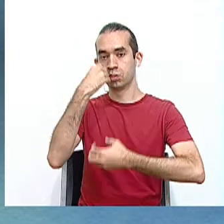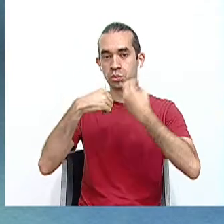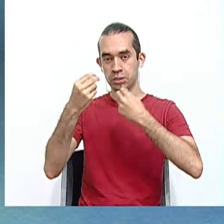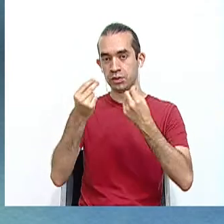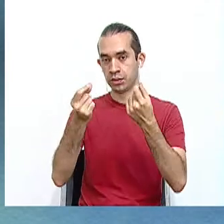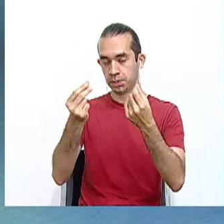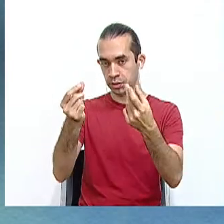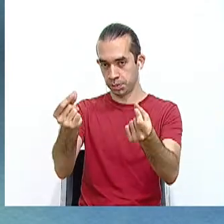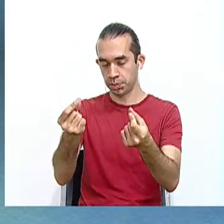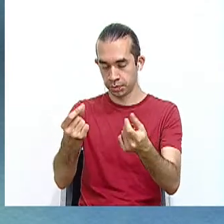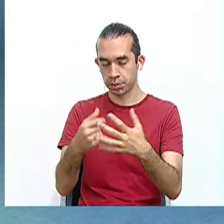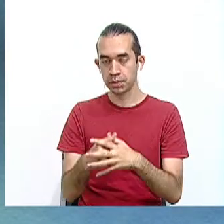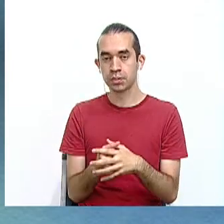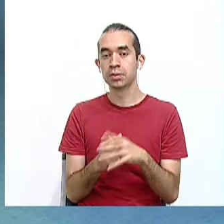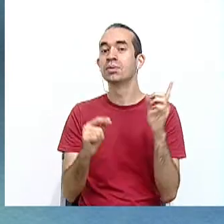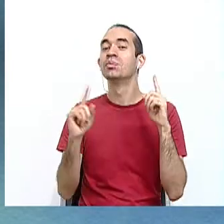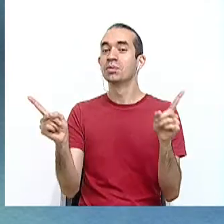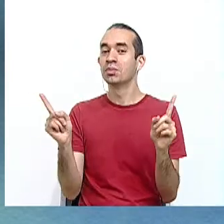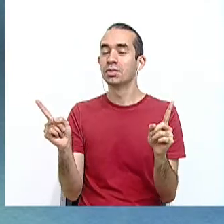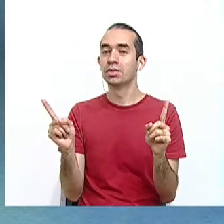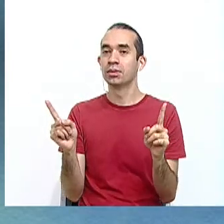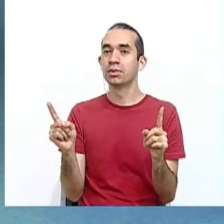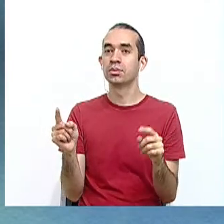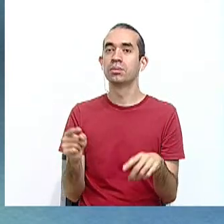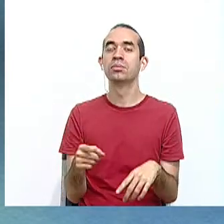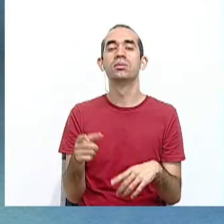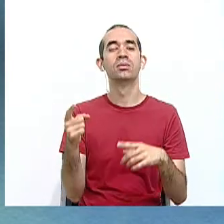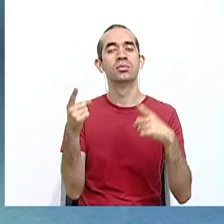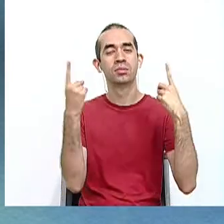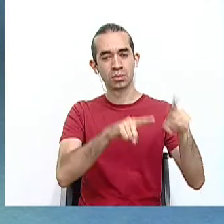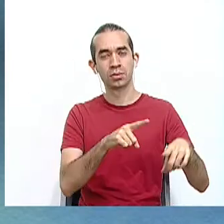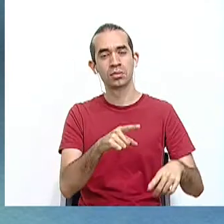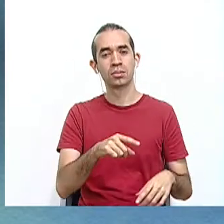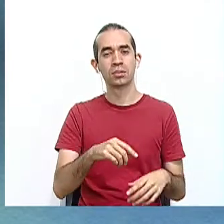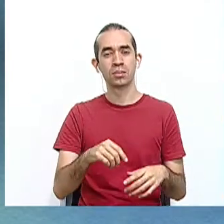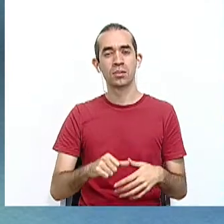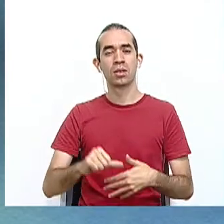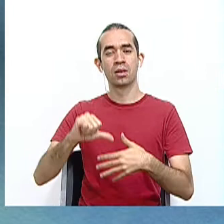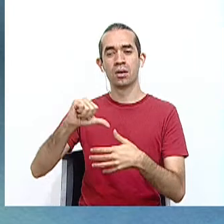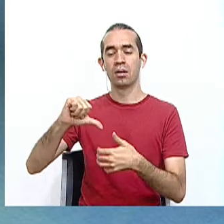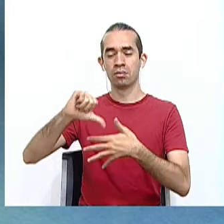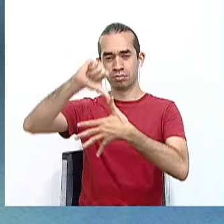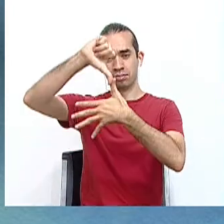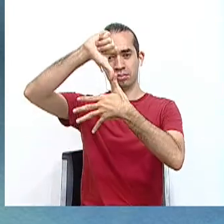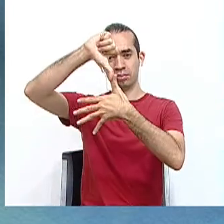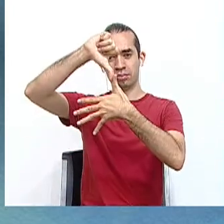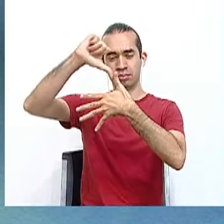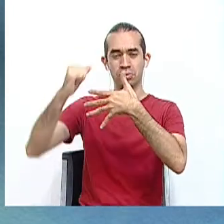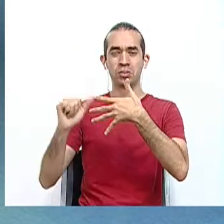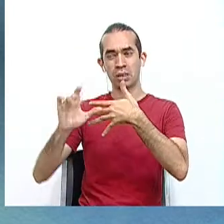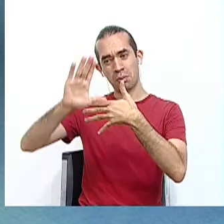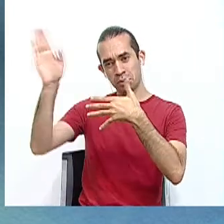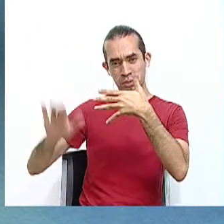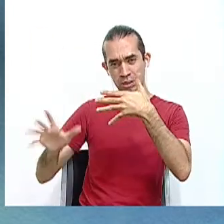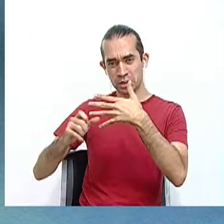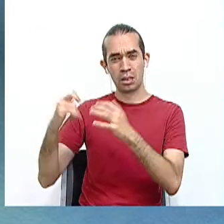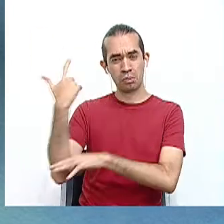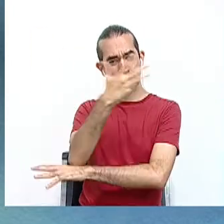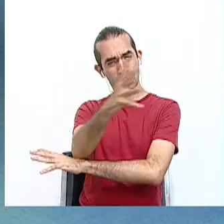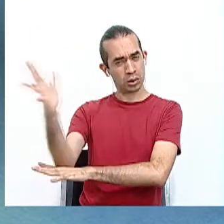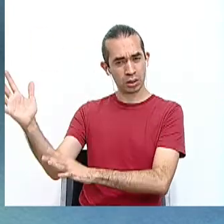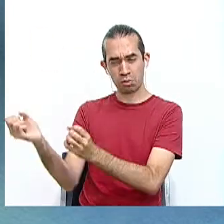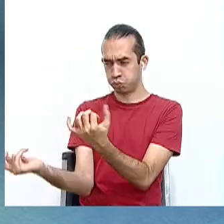rápida. Sin embargo, durante los eventos de la quema en el Amazonas, muchas personas distribuyeron esta imagen diciendo que